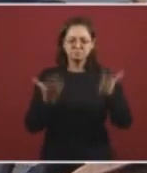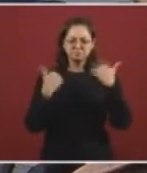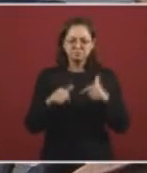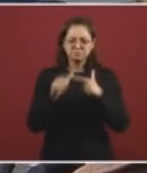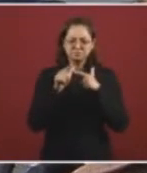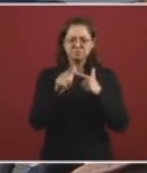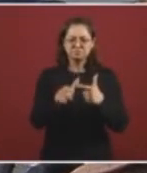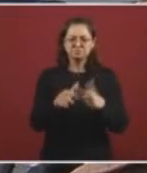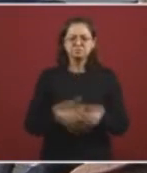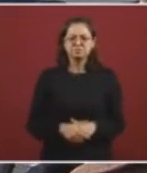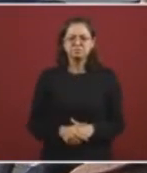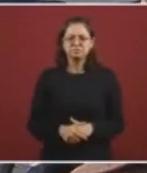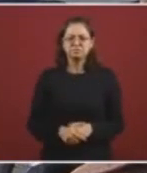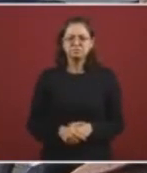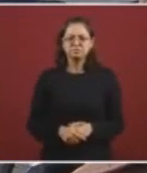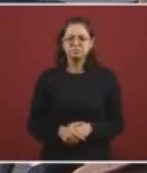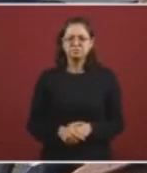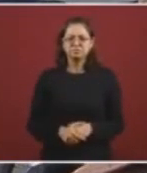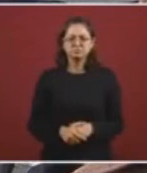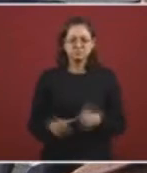A ver, ¿por qué no pones el otro?